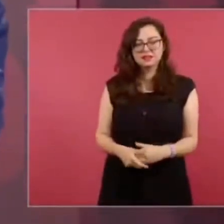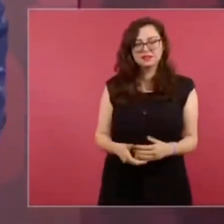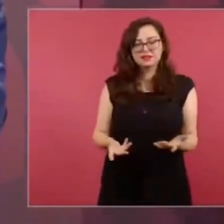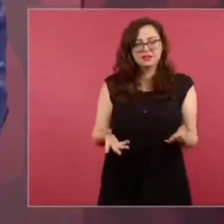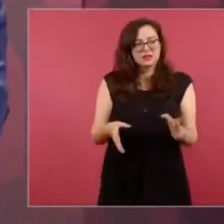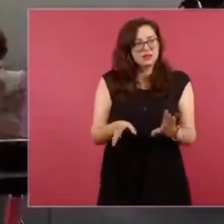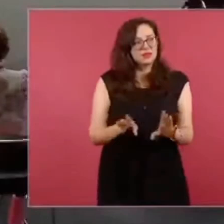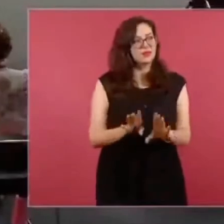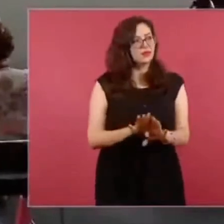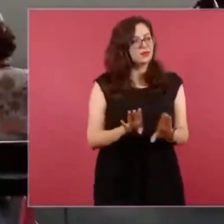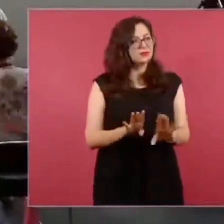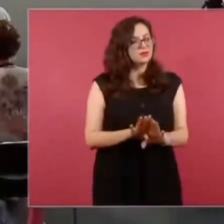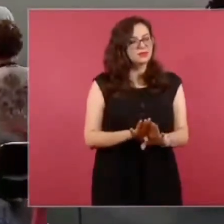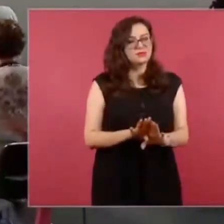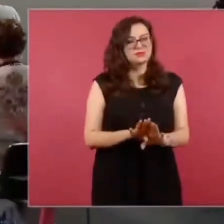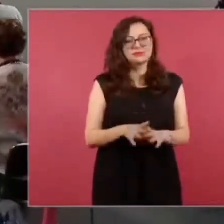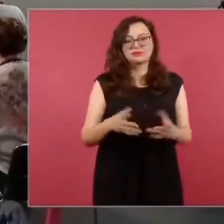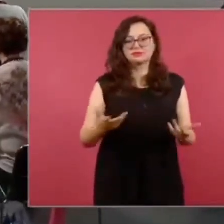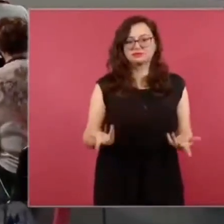mismo